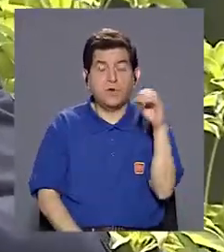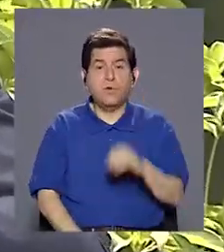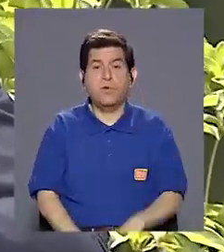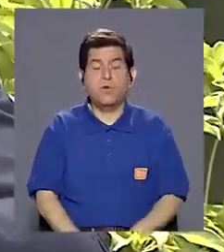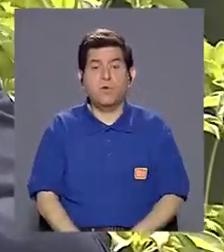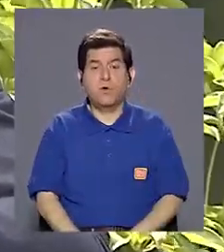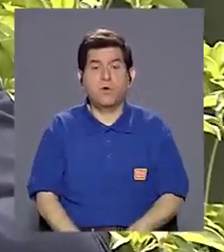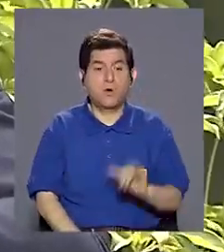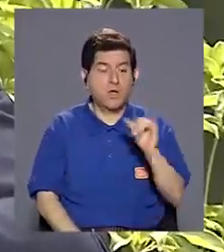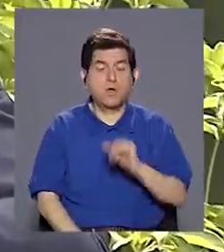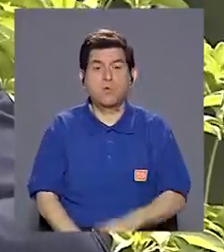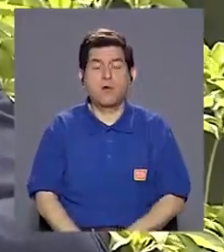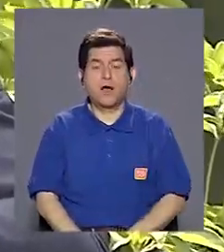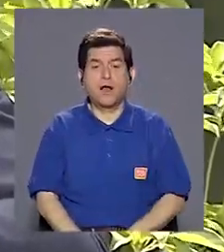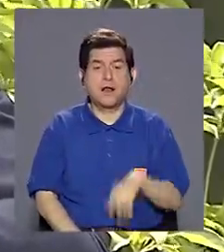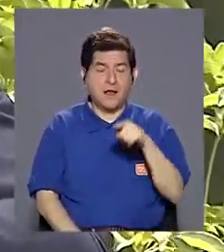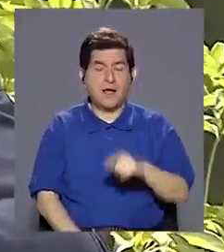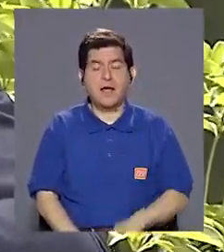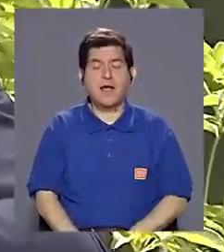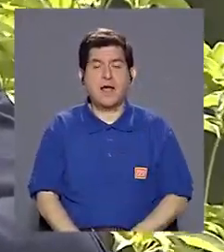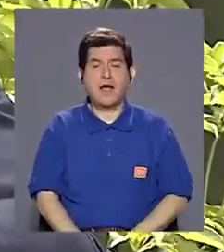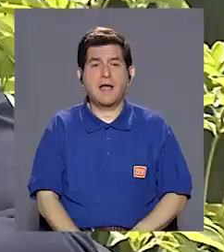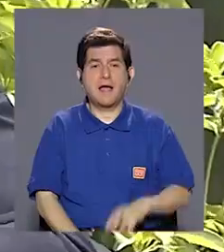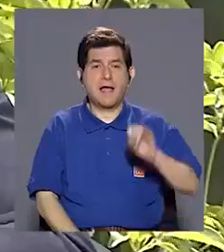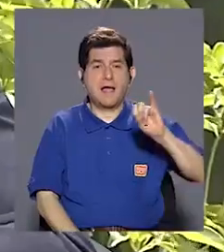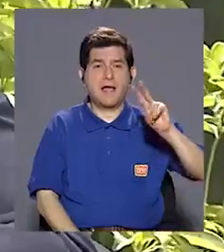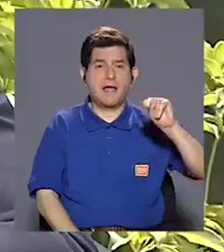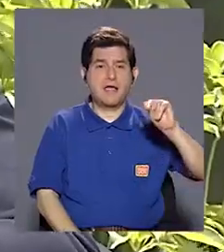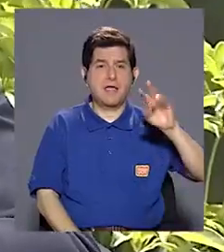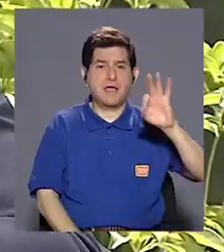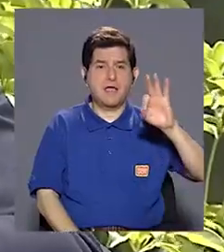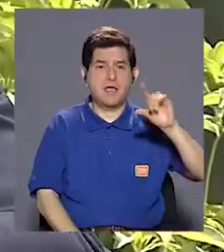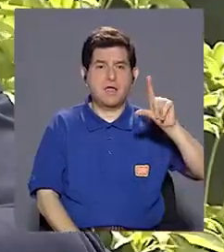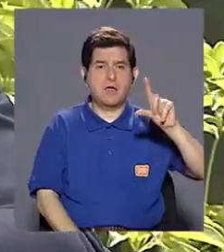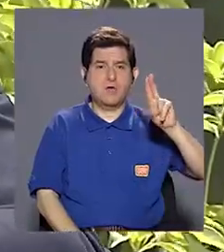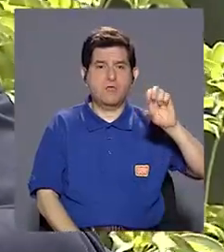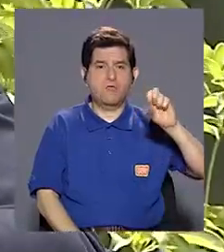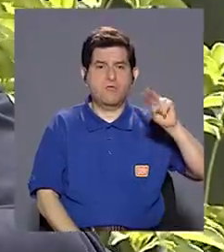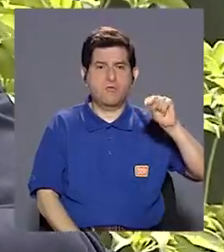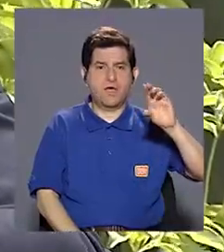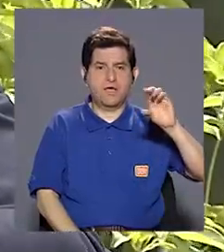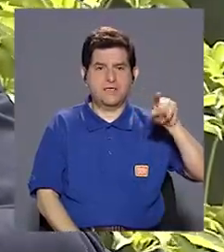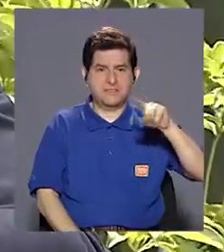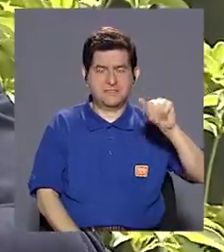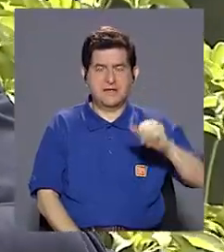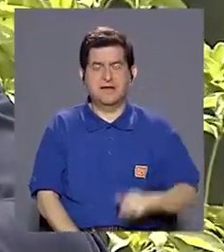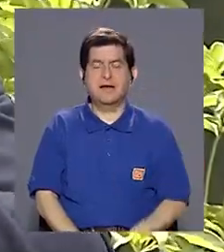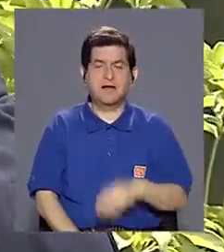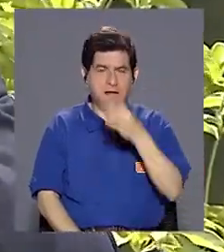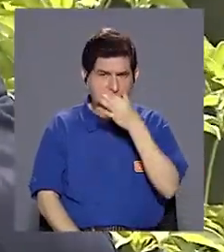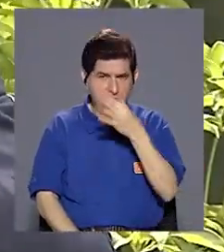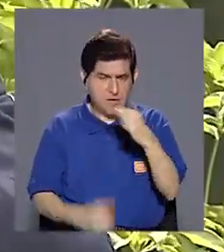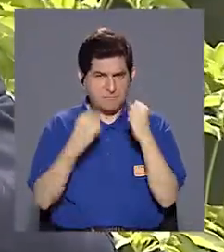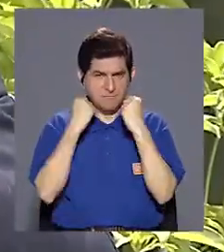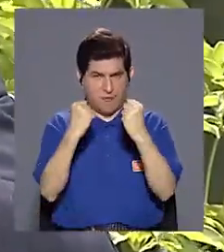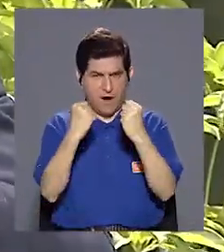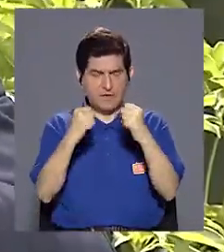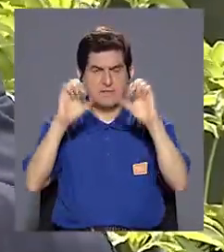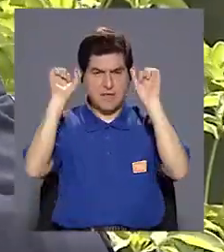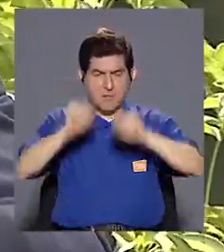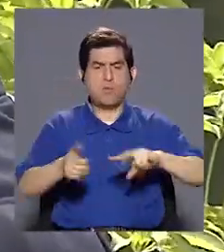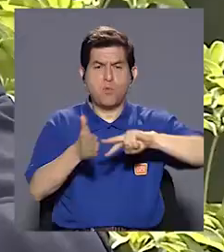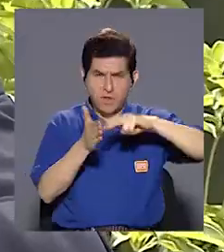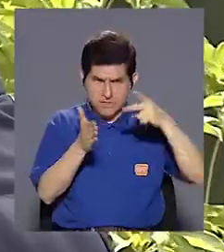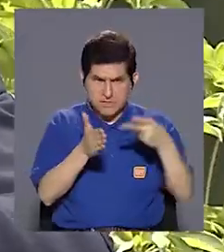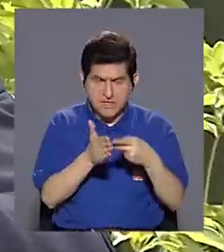bien la influenza también cuando está circulando con fuerza, que provoca ya lo que es una gripe, no un resfrío común, sino una gripe que es más fuerte, puede